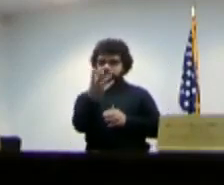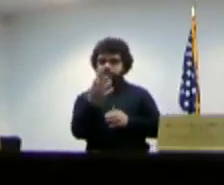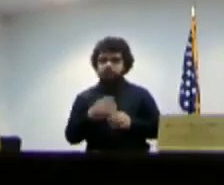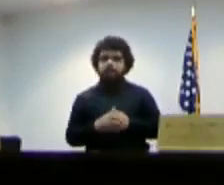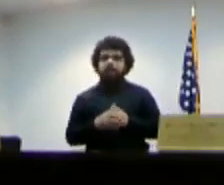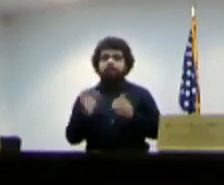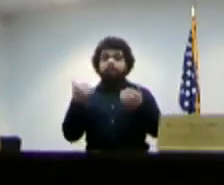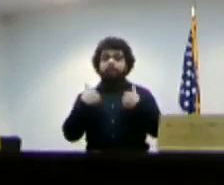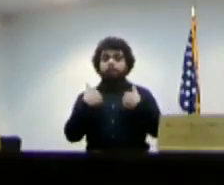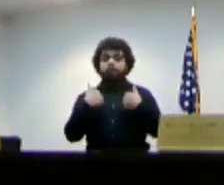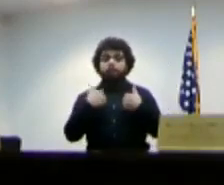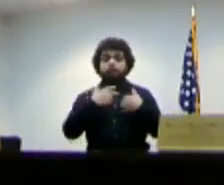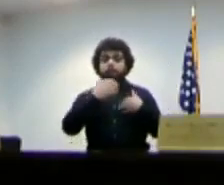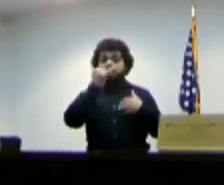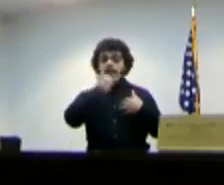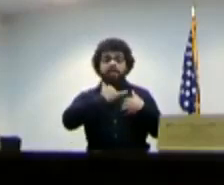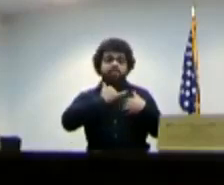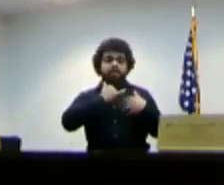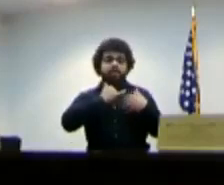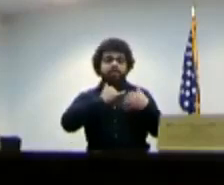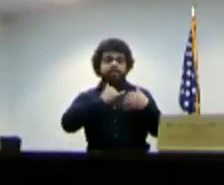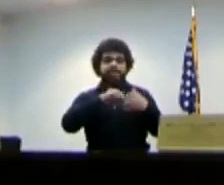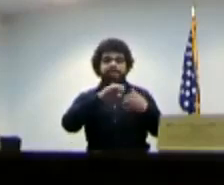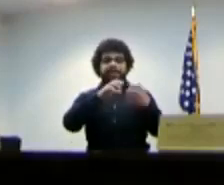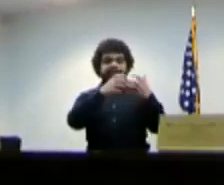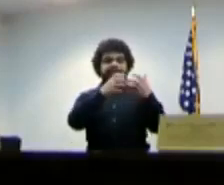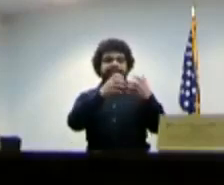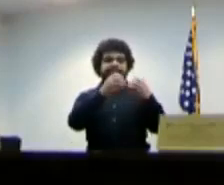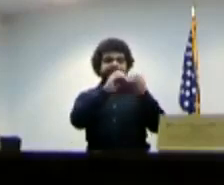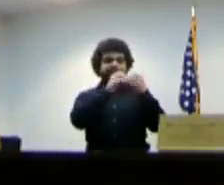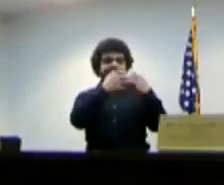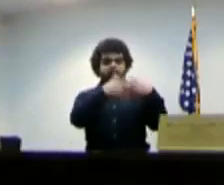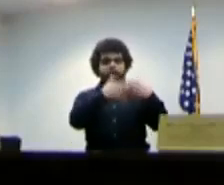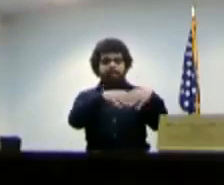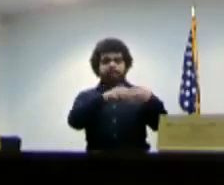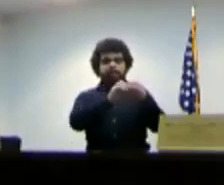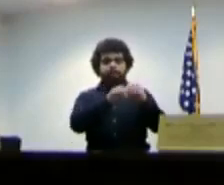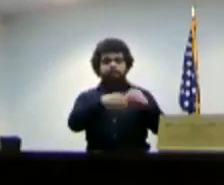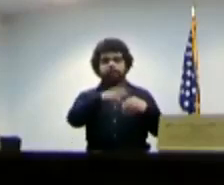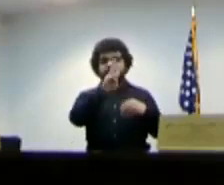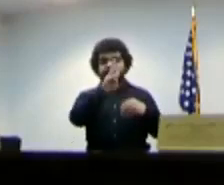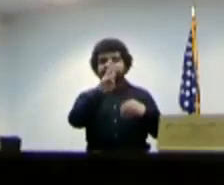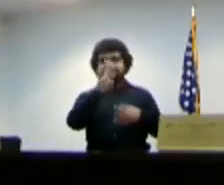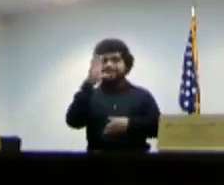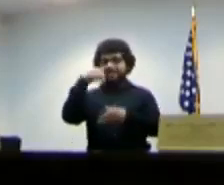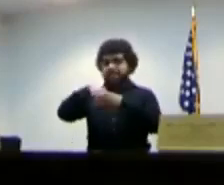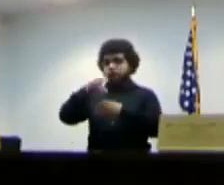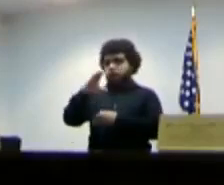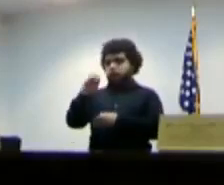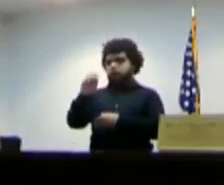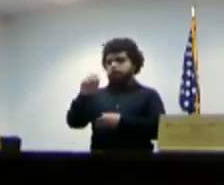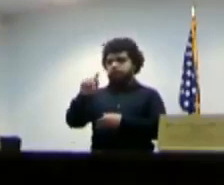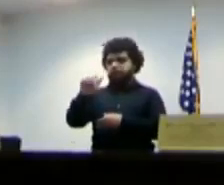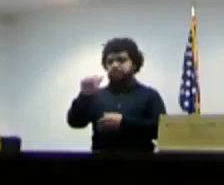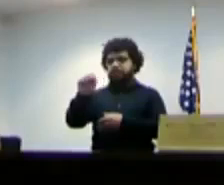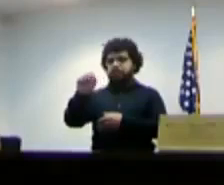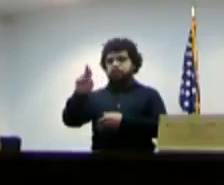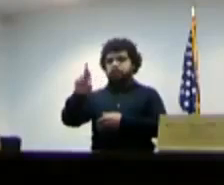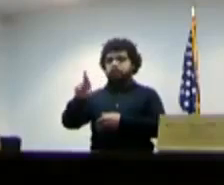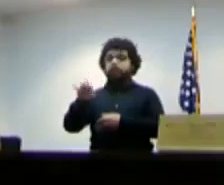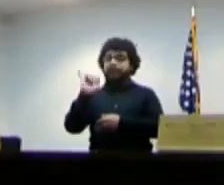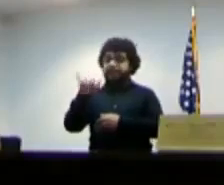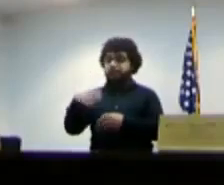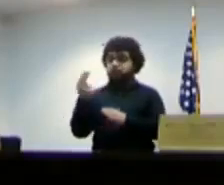falla en la unidad número 6 de Costa Azul. Esa unidad genera energía con gas natural